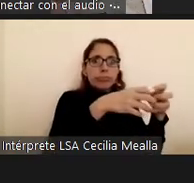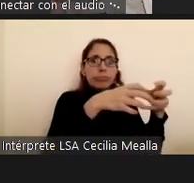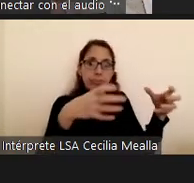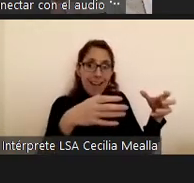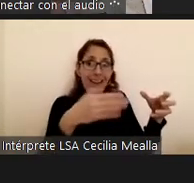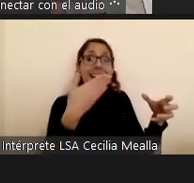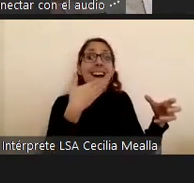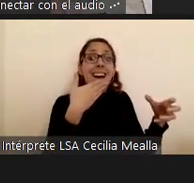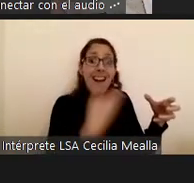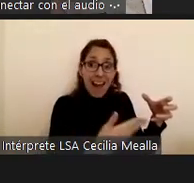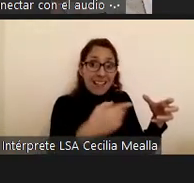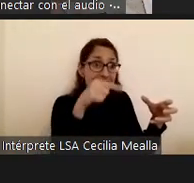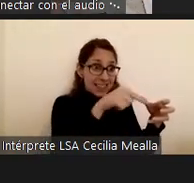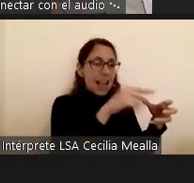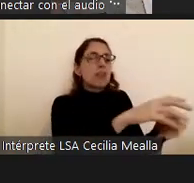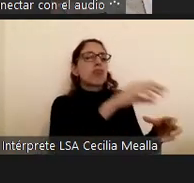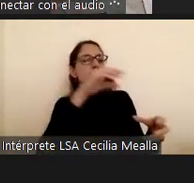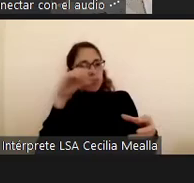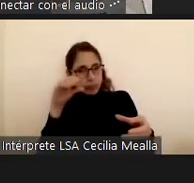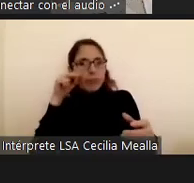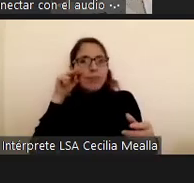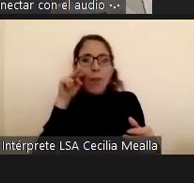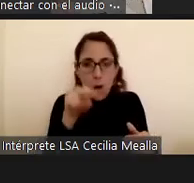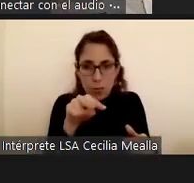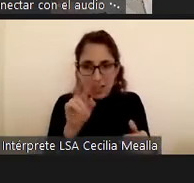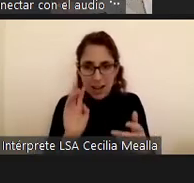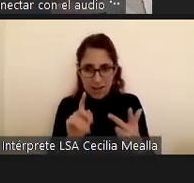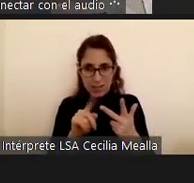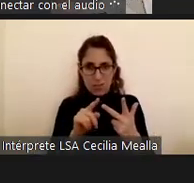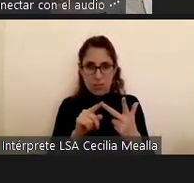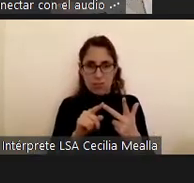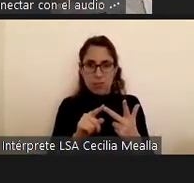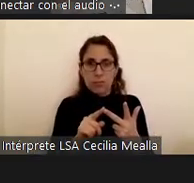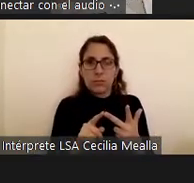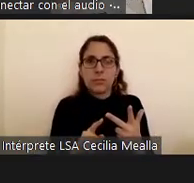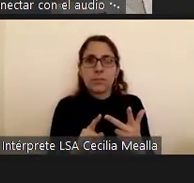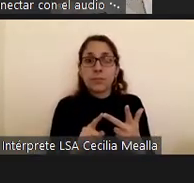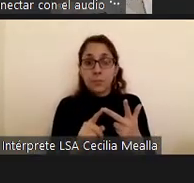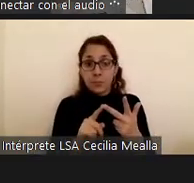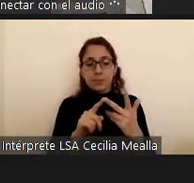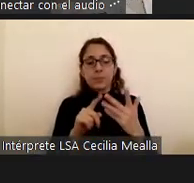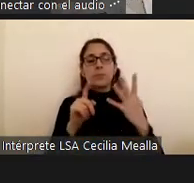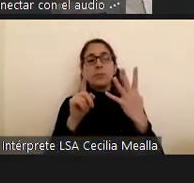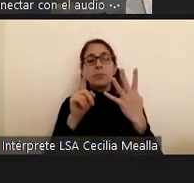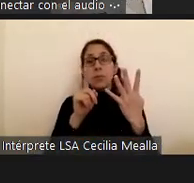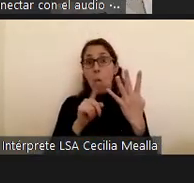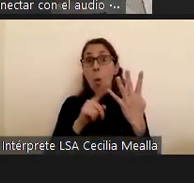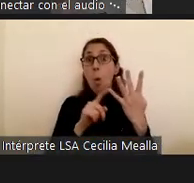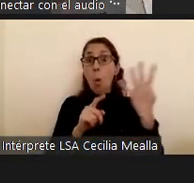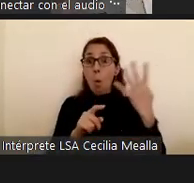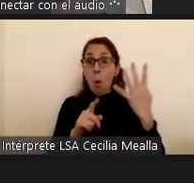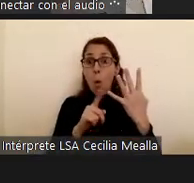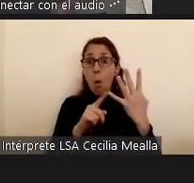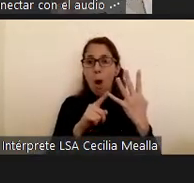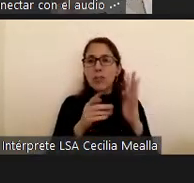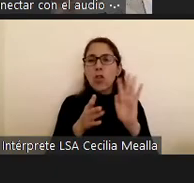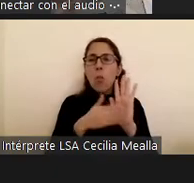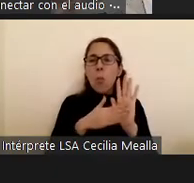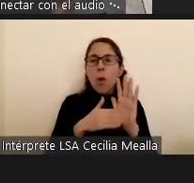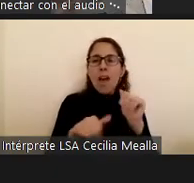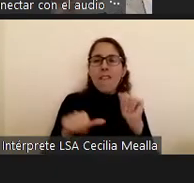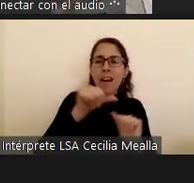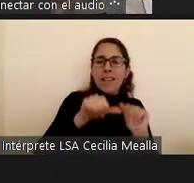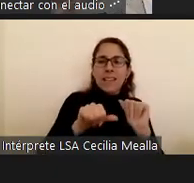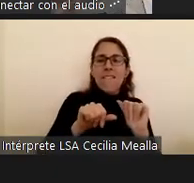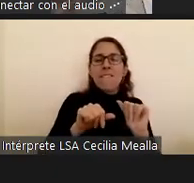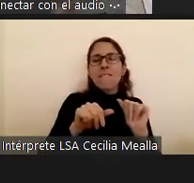hacer una observación. Entonces, el cuarto paso son las pruebas bioquímicas y fisiológicas, donde no